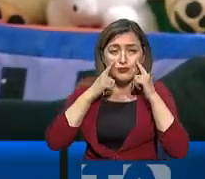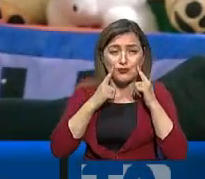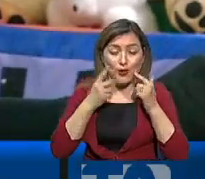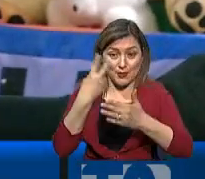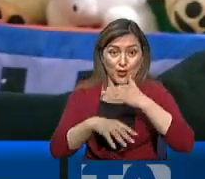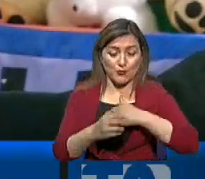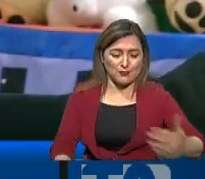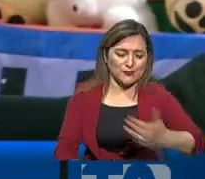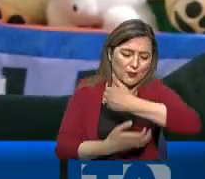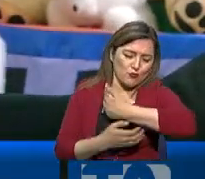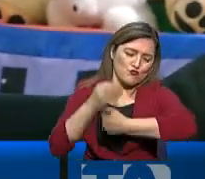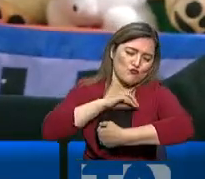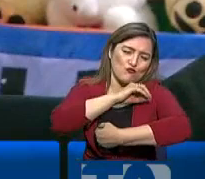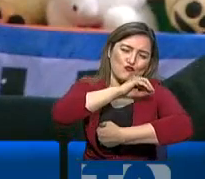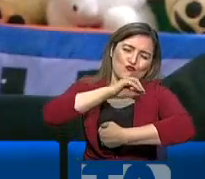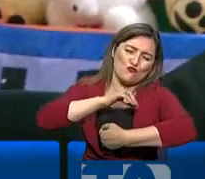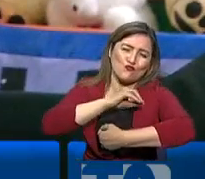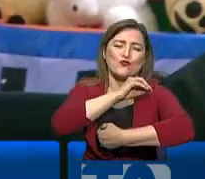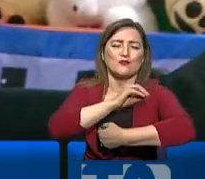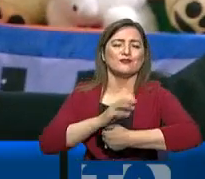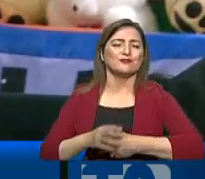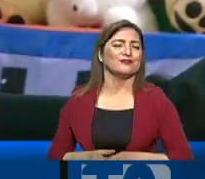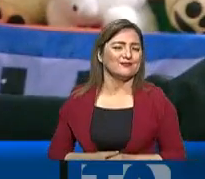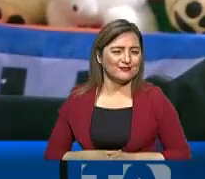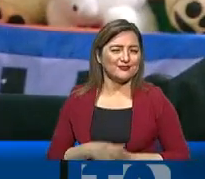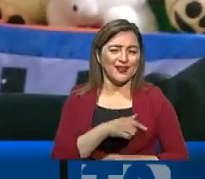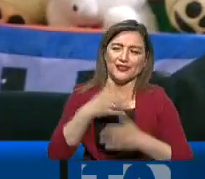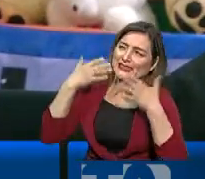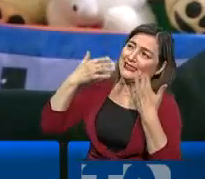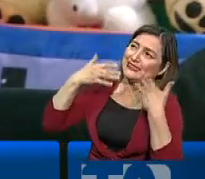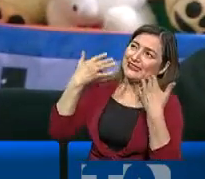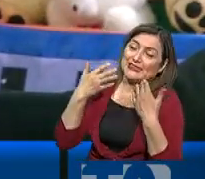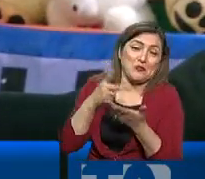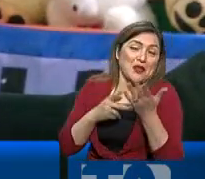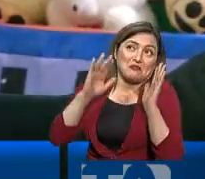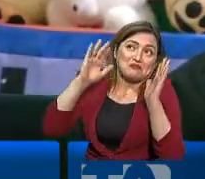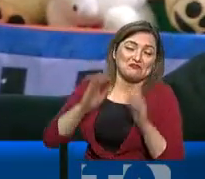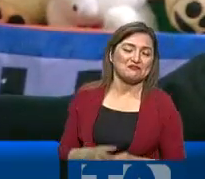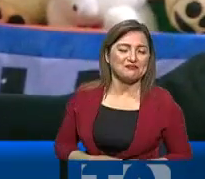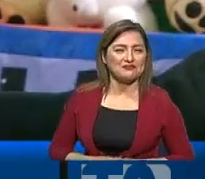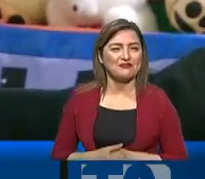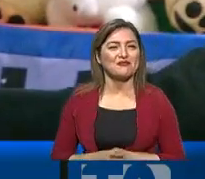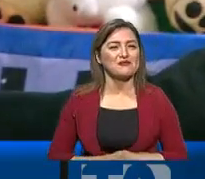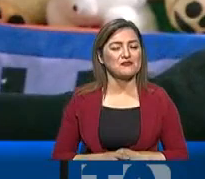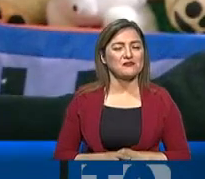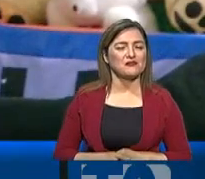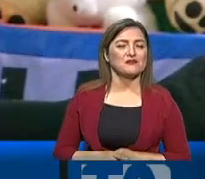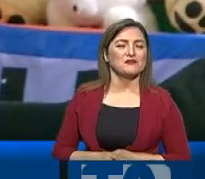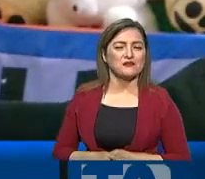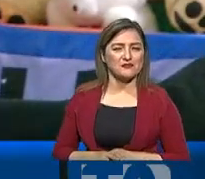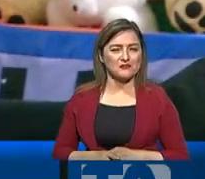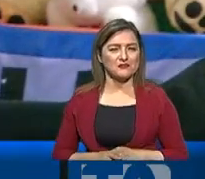reloj empezó a besar su carita todo el riéndose de sin saber lo que lo que yo estaba haciendo o sea